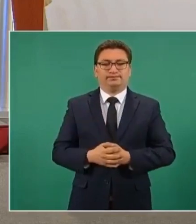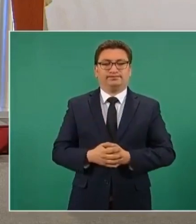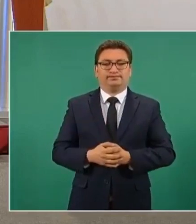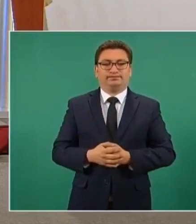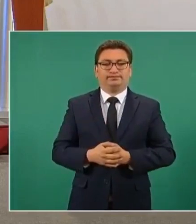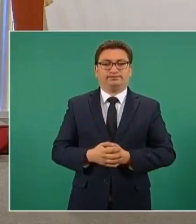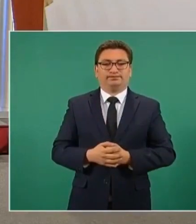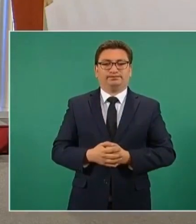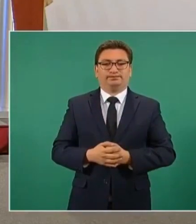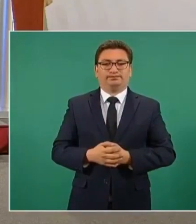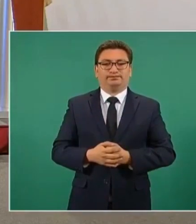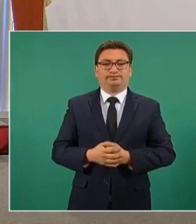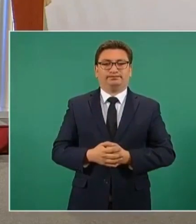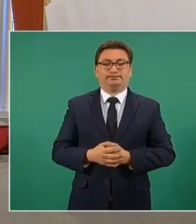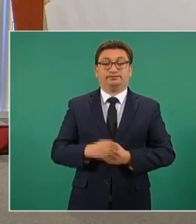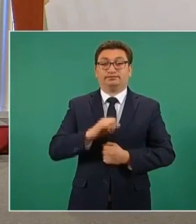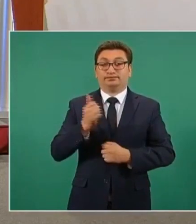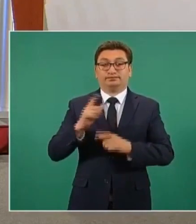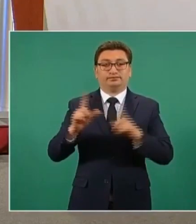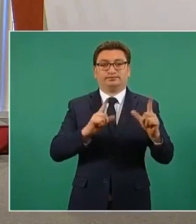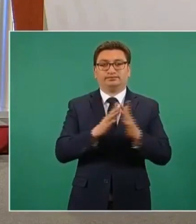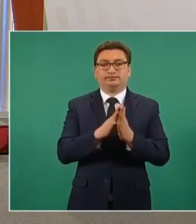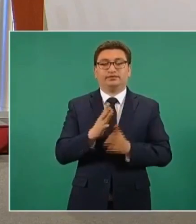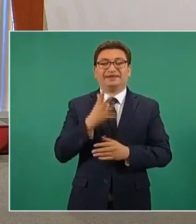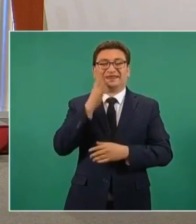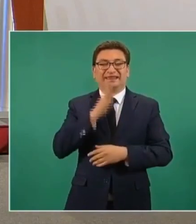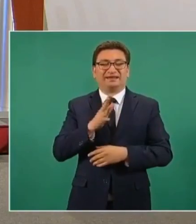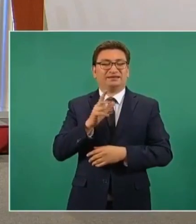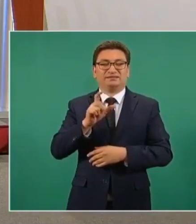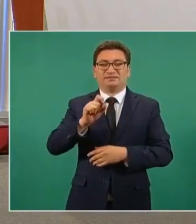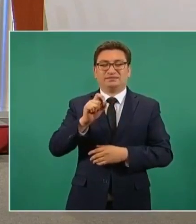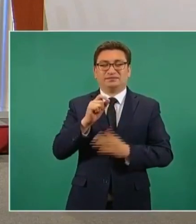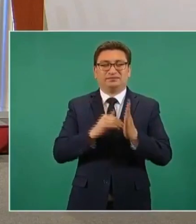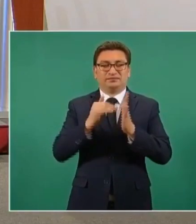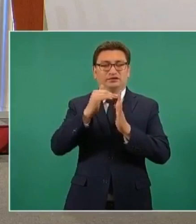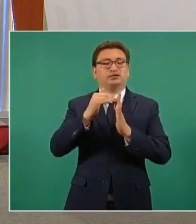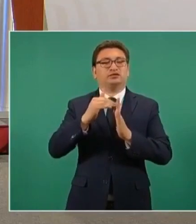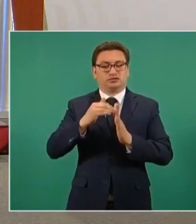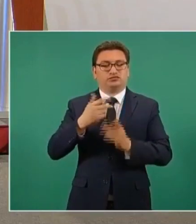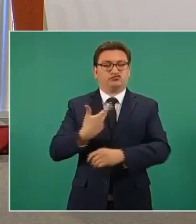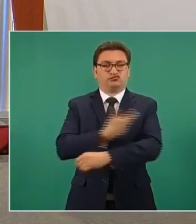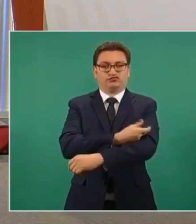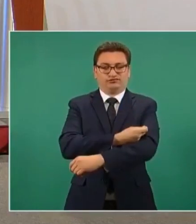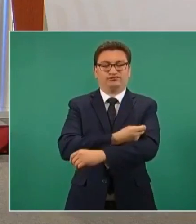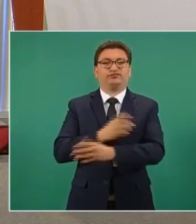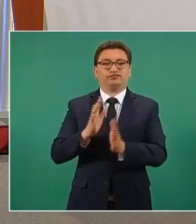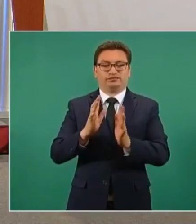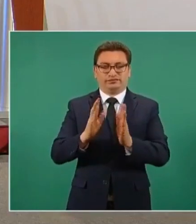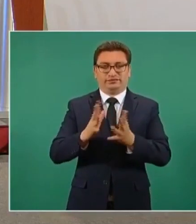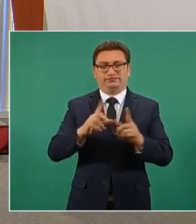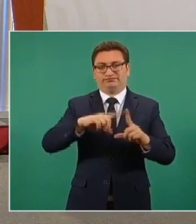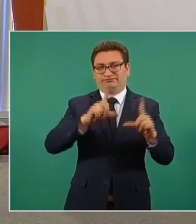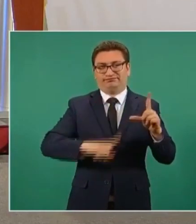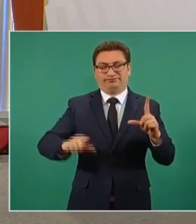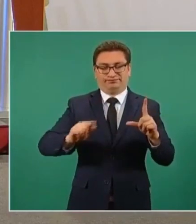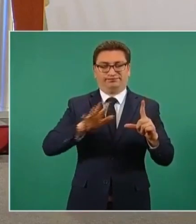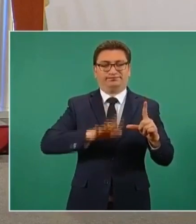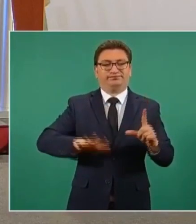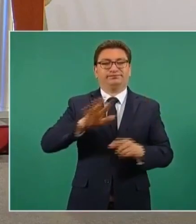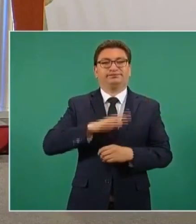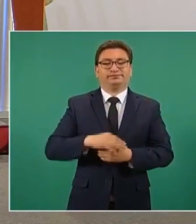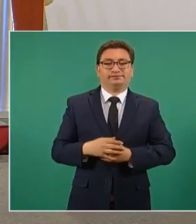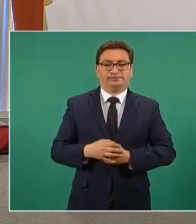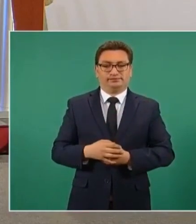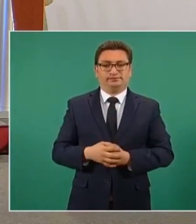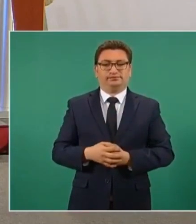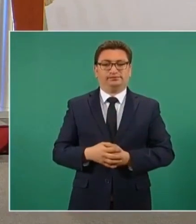favor, nos muestra que casi 20 millones de dosis de vacunas han sido aplicadas en nuestro país,